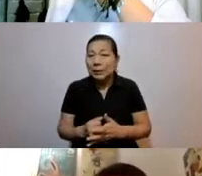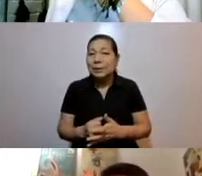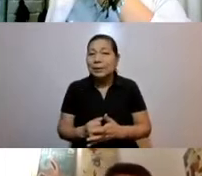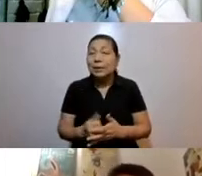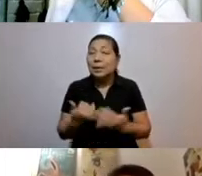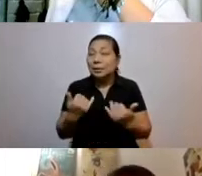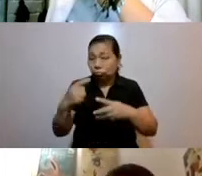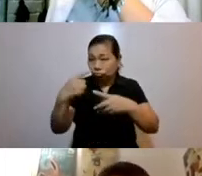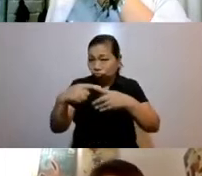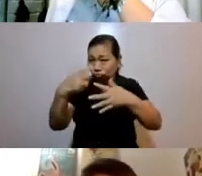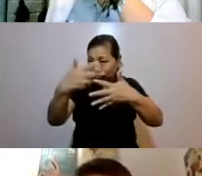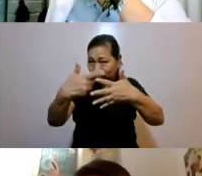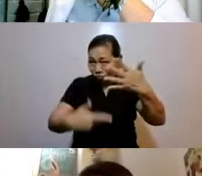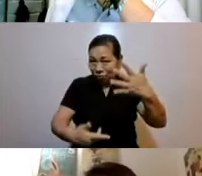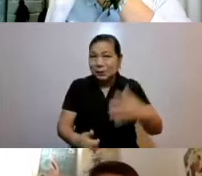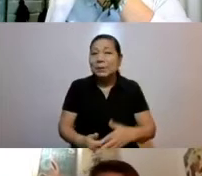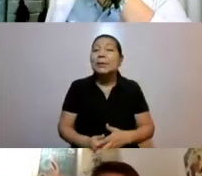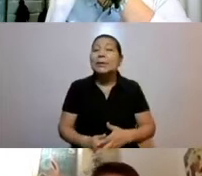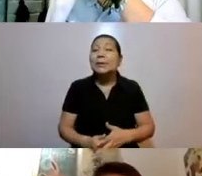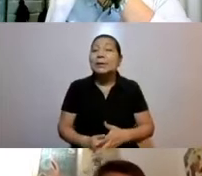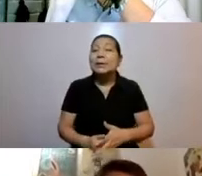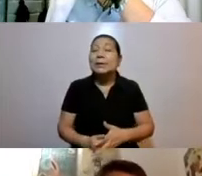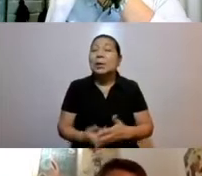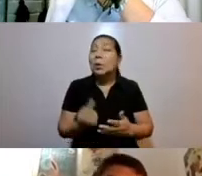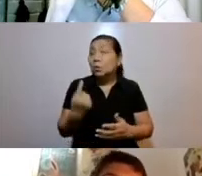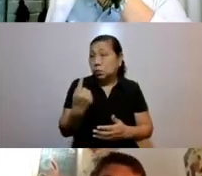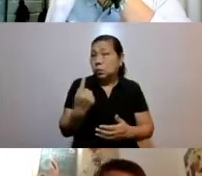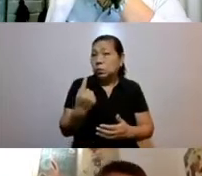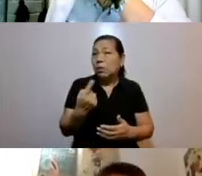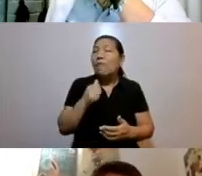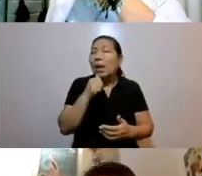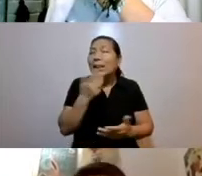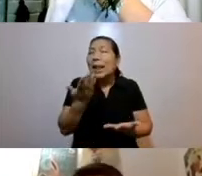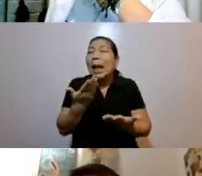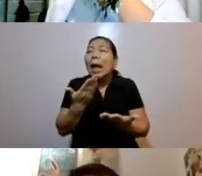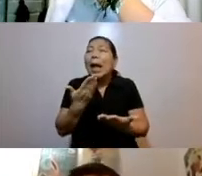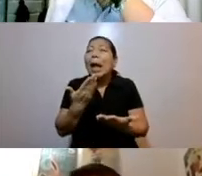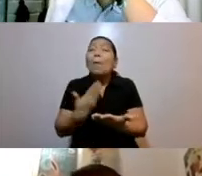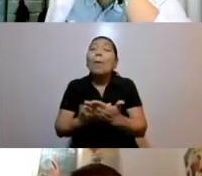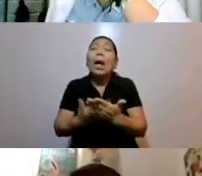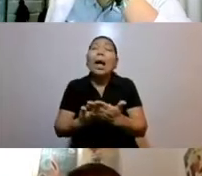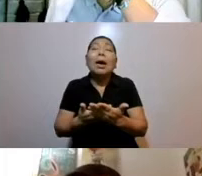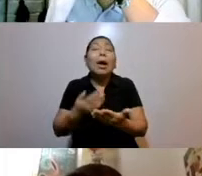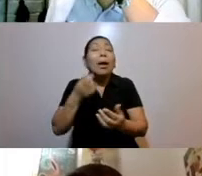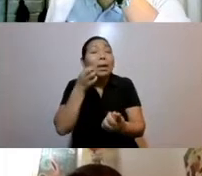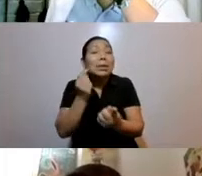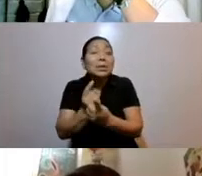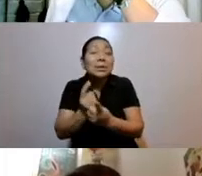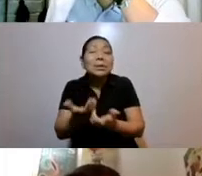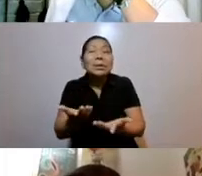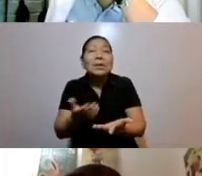Y aquí hay varios factores. Varios factores. Uno es la inexperiencia, ¿no? La inexperiencia sexual. El otro